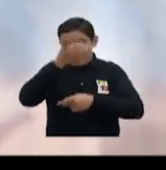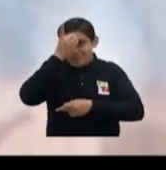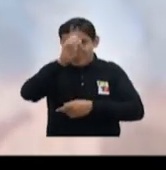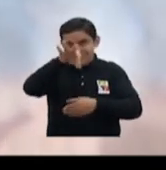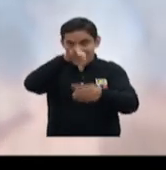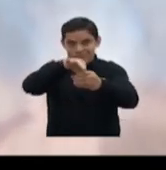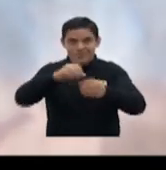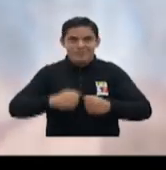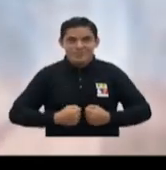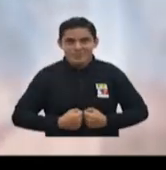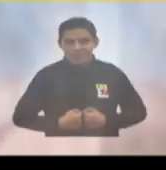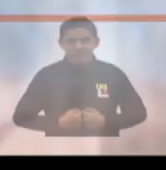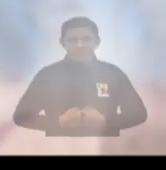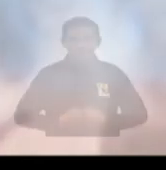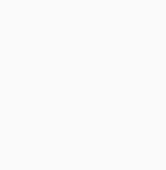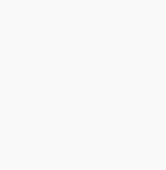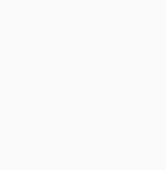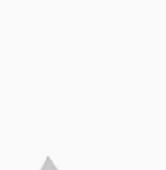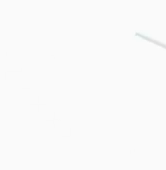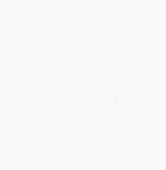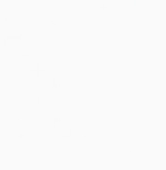Garantizamos tu decisión.